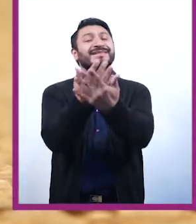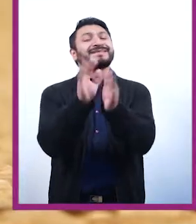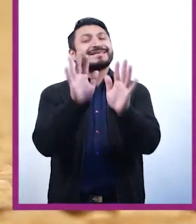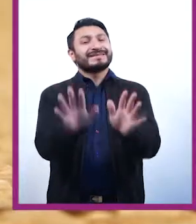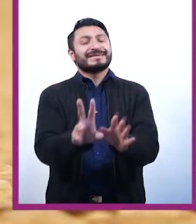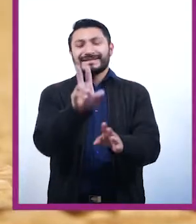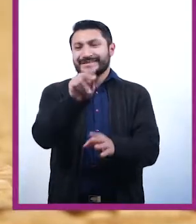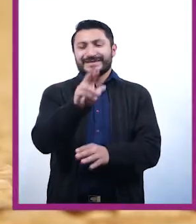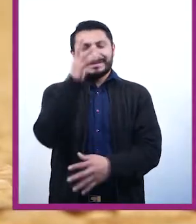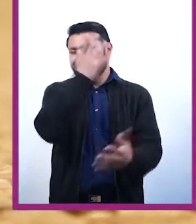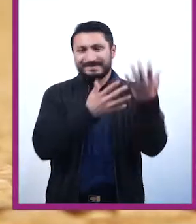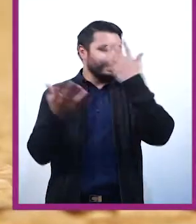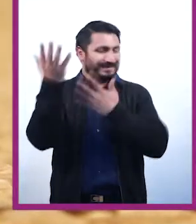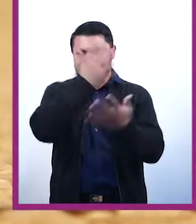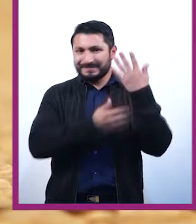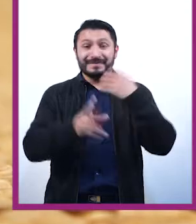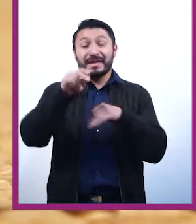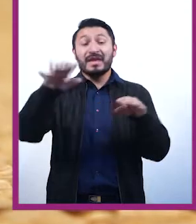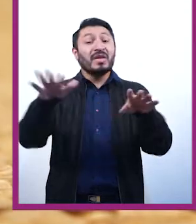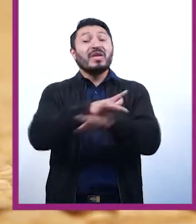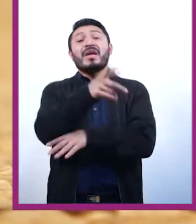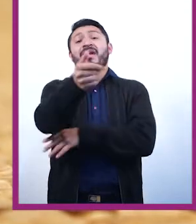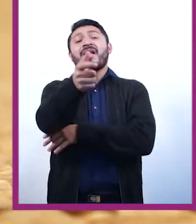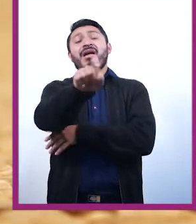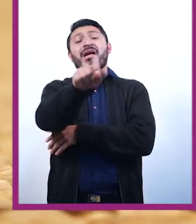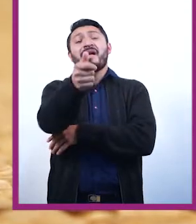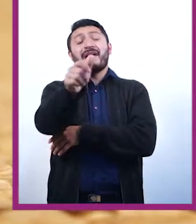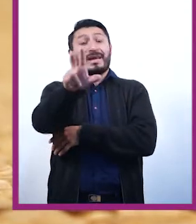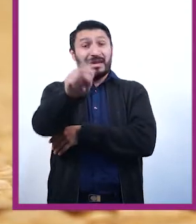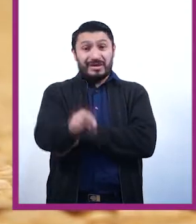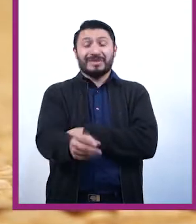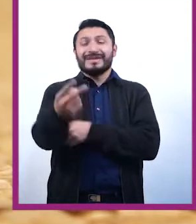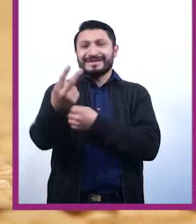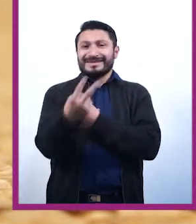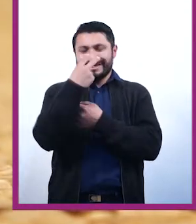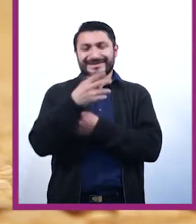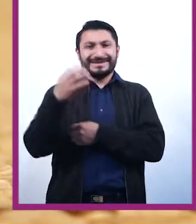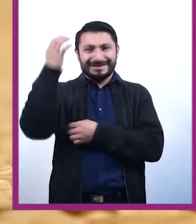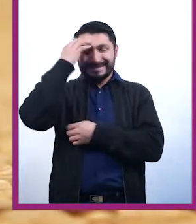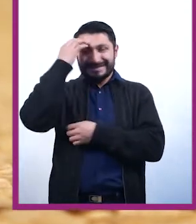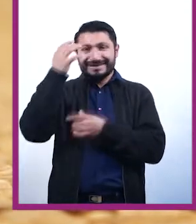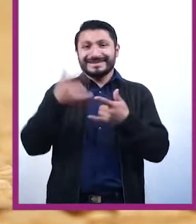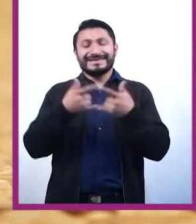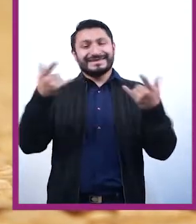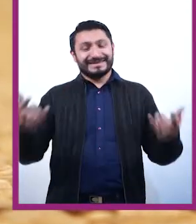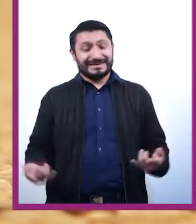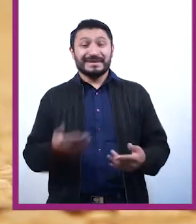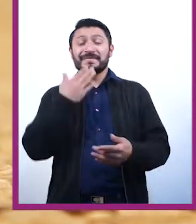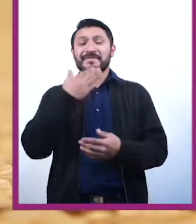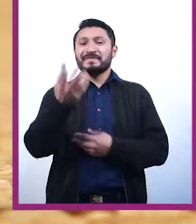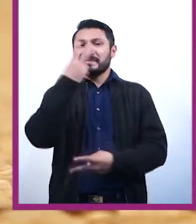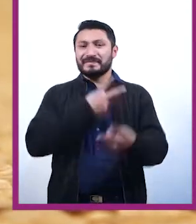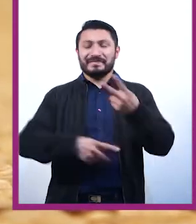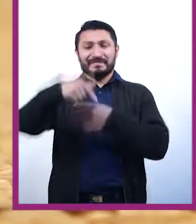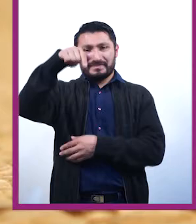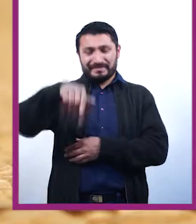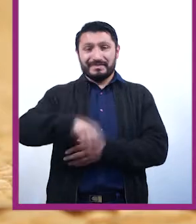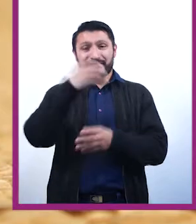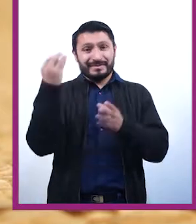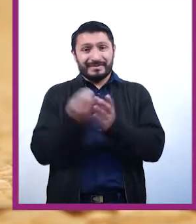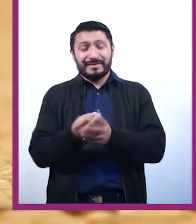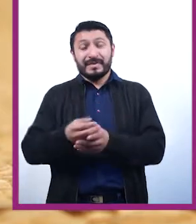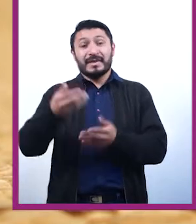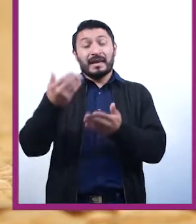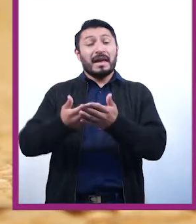¡Ey! Espera un momento. No te confundiste. No le cambies de canal. Estás sintonizando Conciencia Histórica y te damos